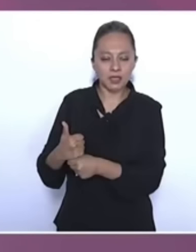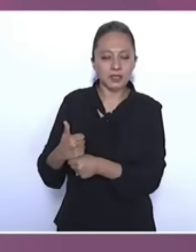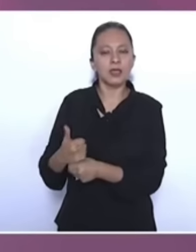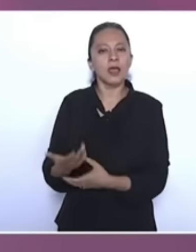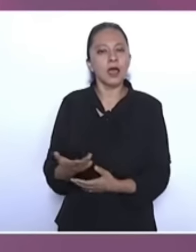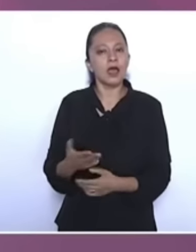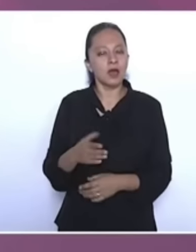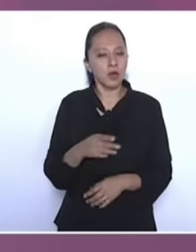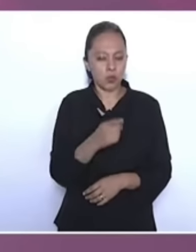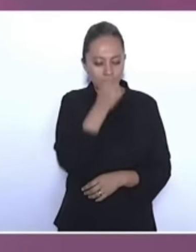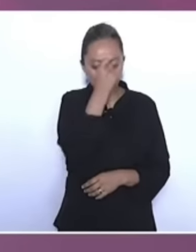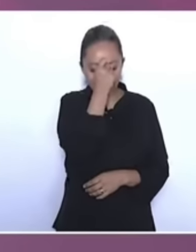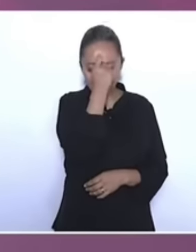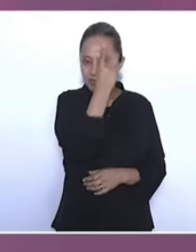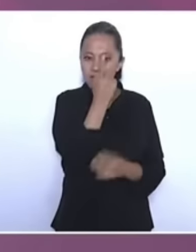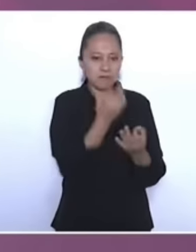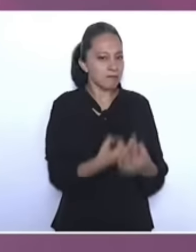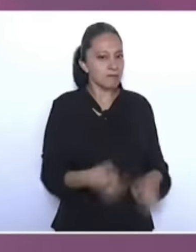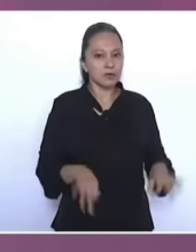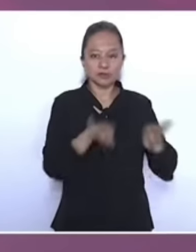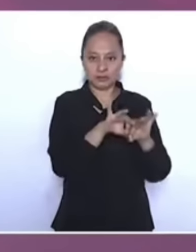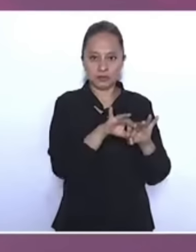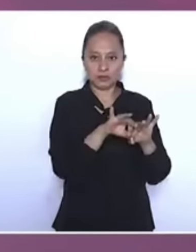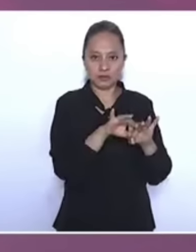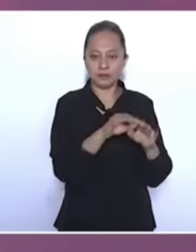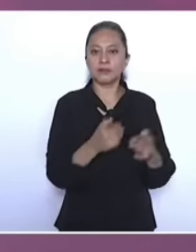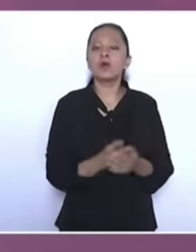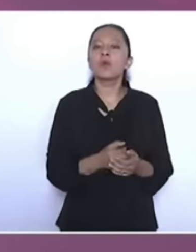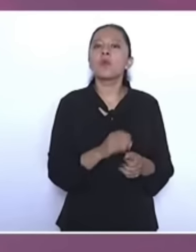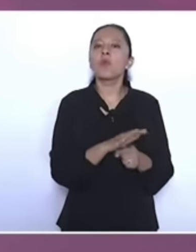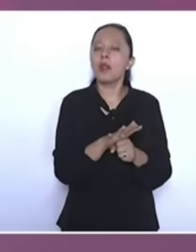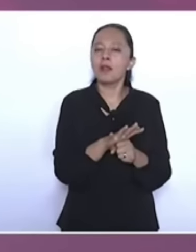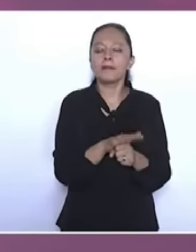esencial: que por el bien de todos, primero los pobres.